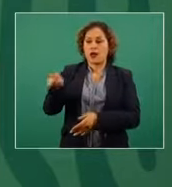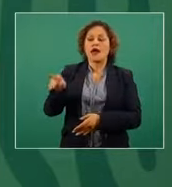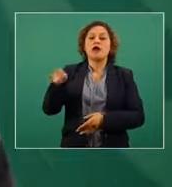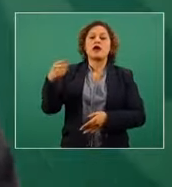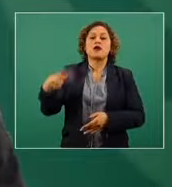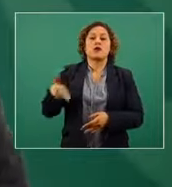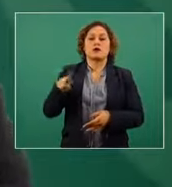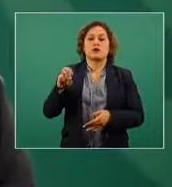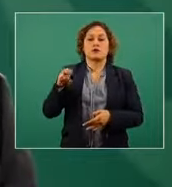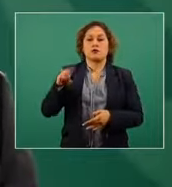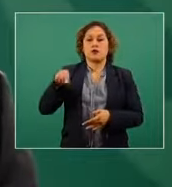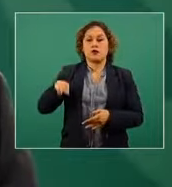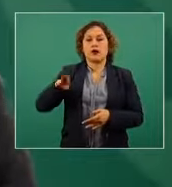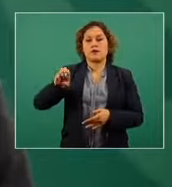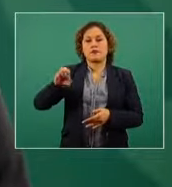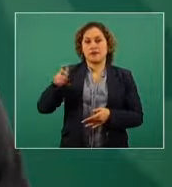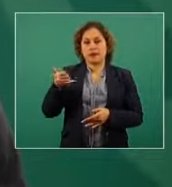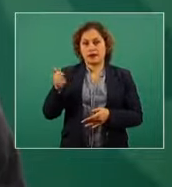les explique